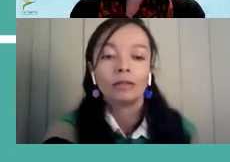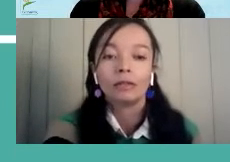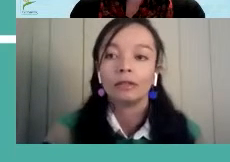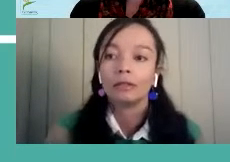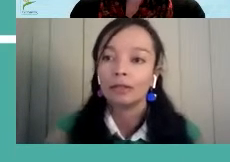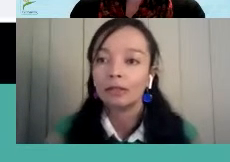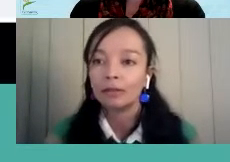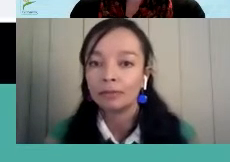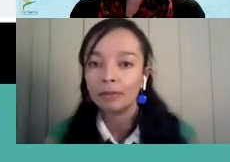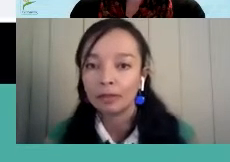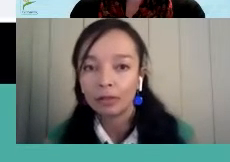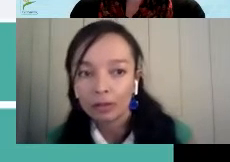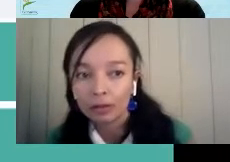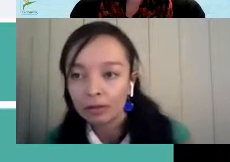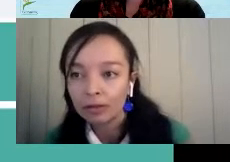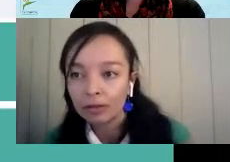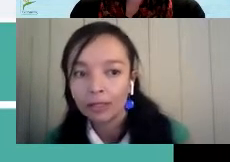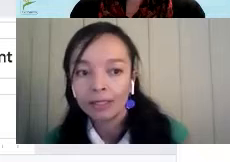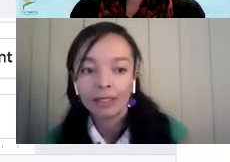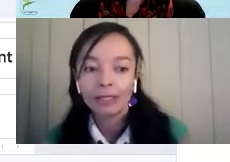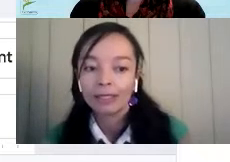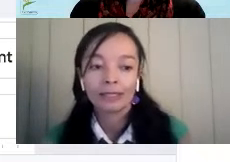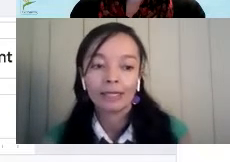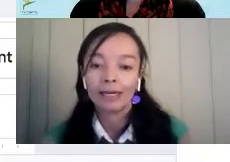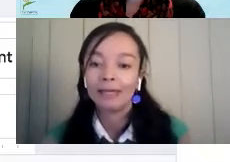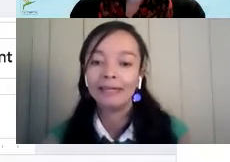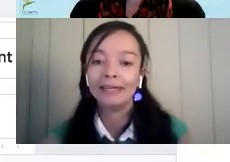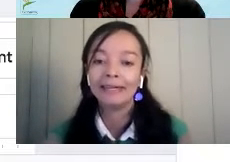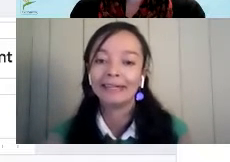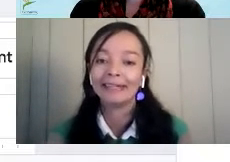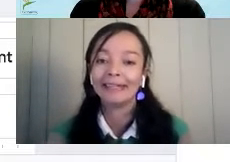Oh, my goodness. Perdón. Está.